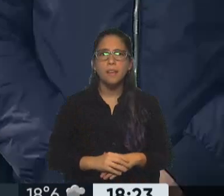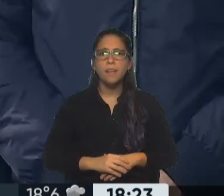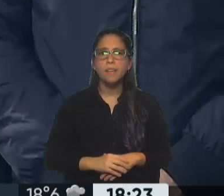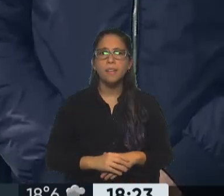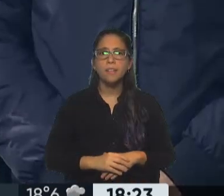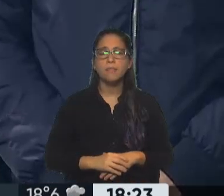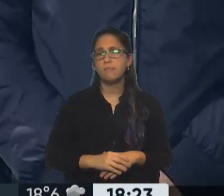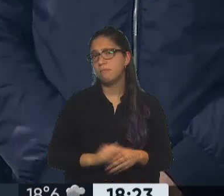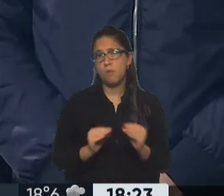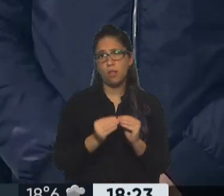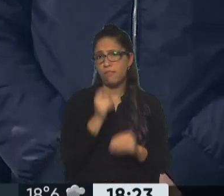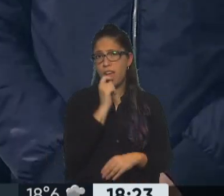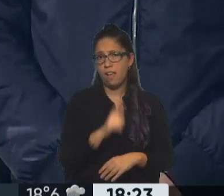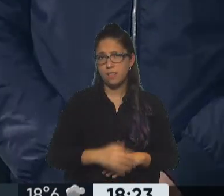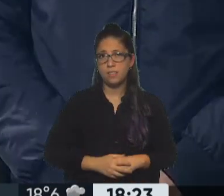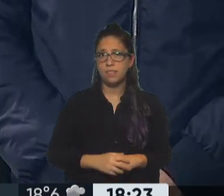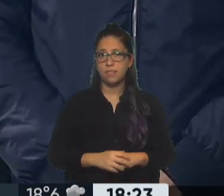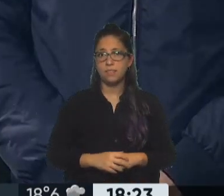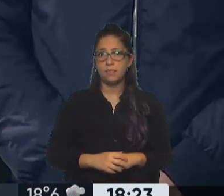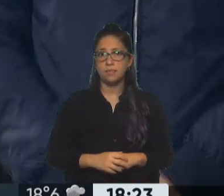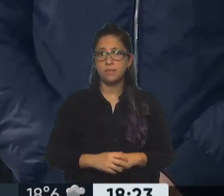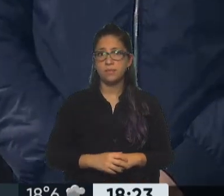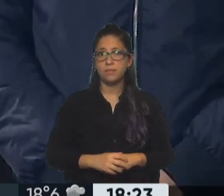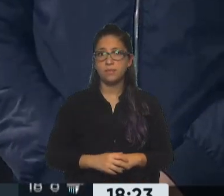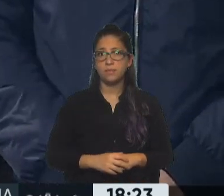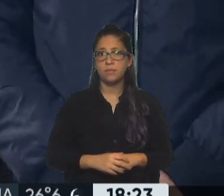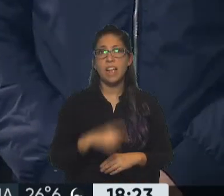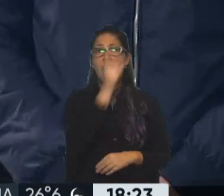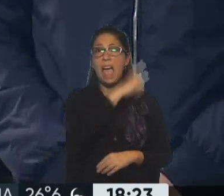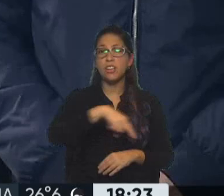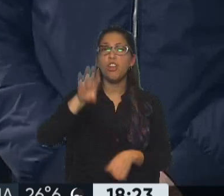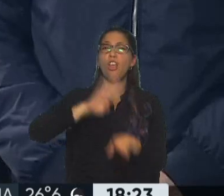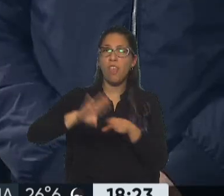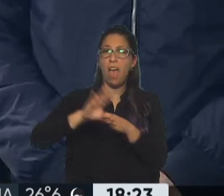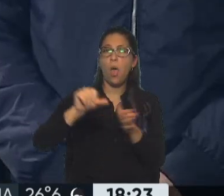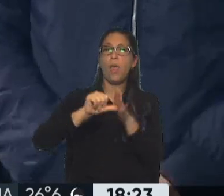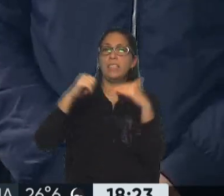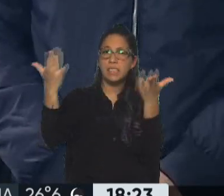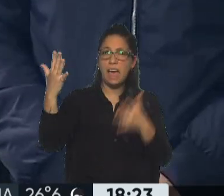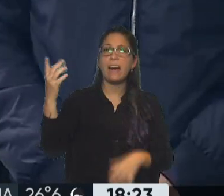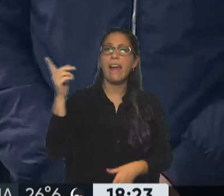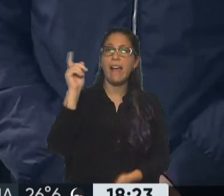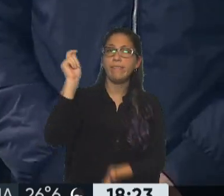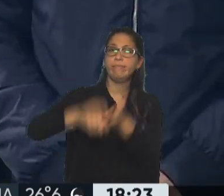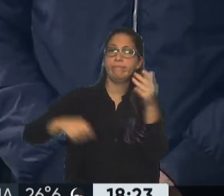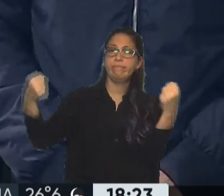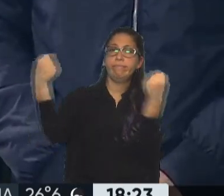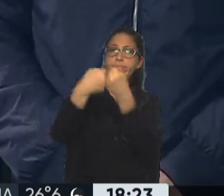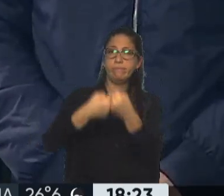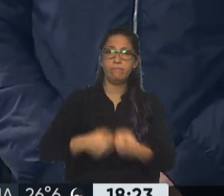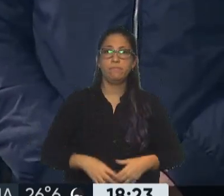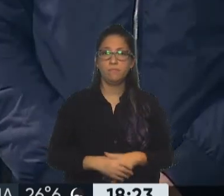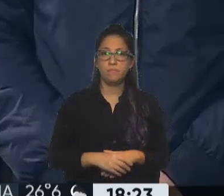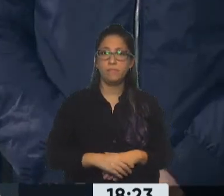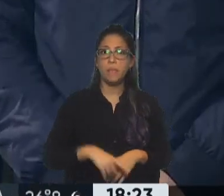Por una razón muy sencilla. Porque habían contraído deuda externa, porque la habían